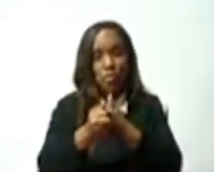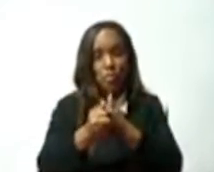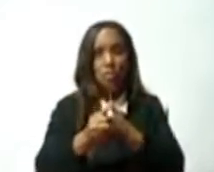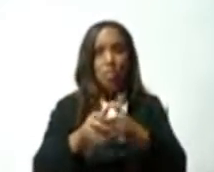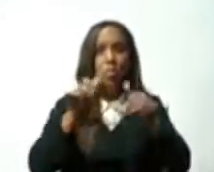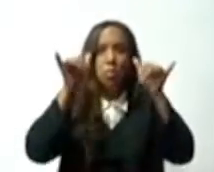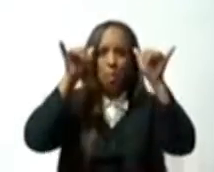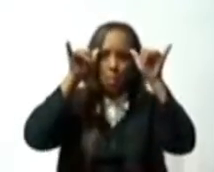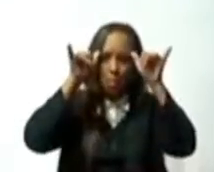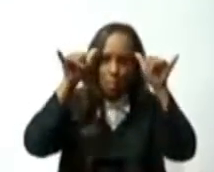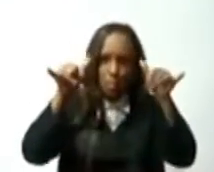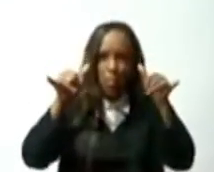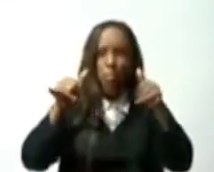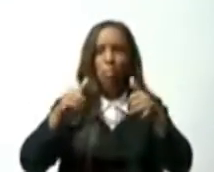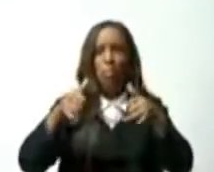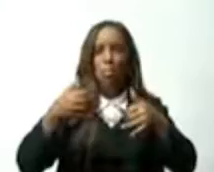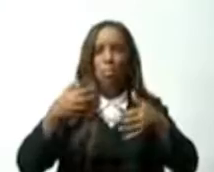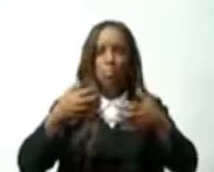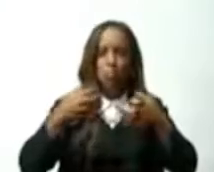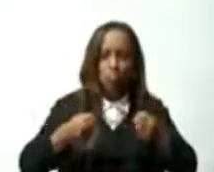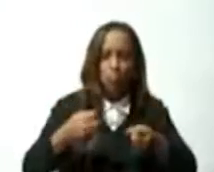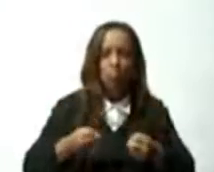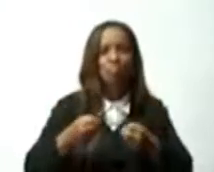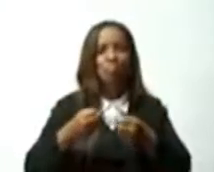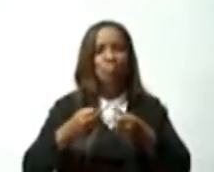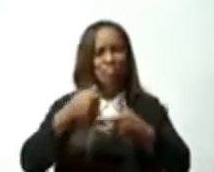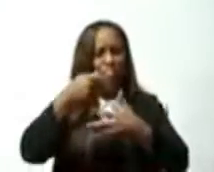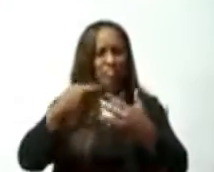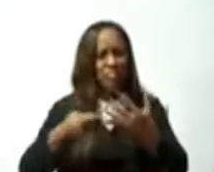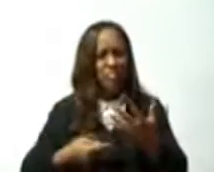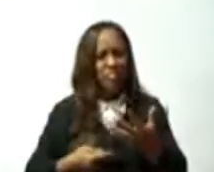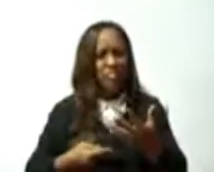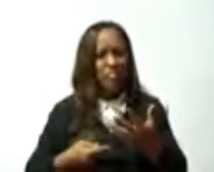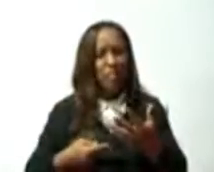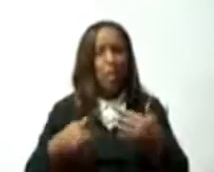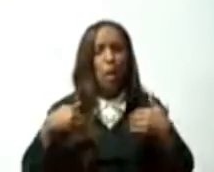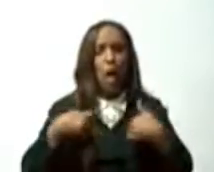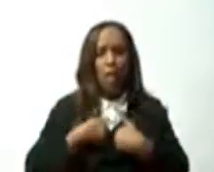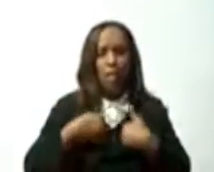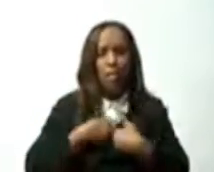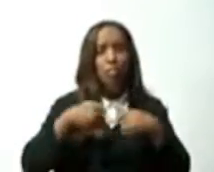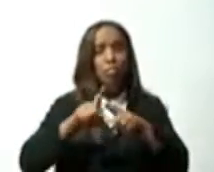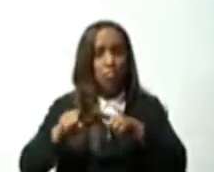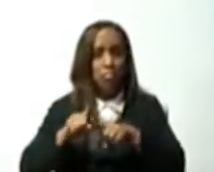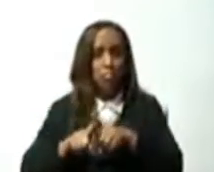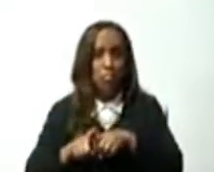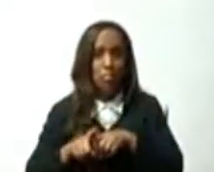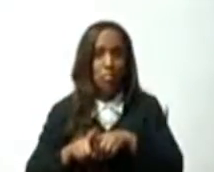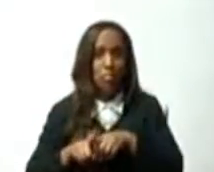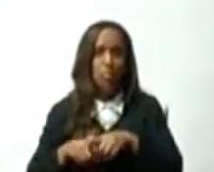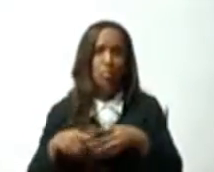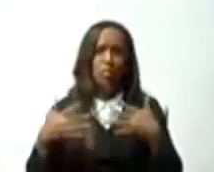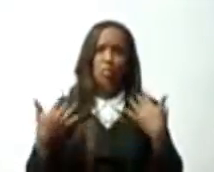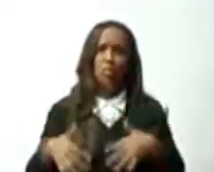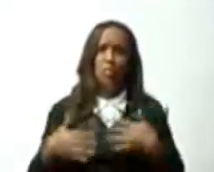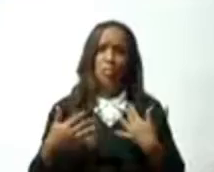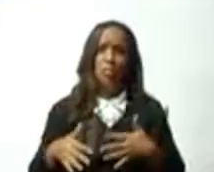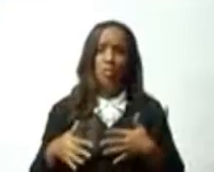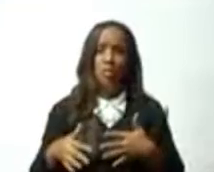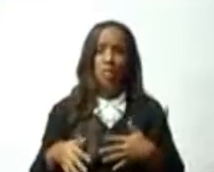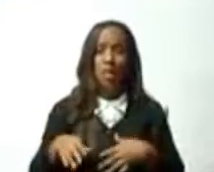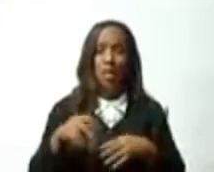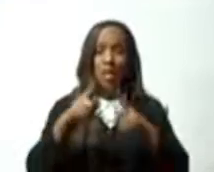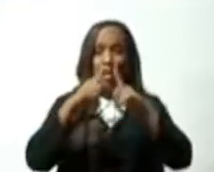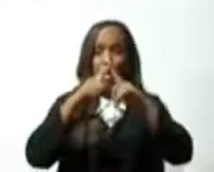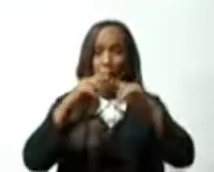ganaderos que hace la feria más importante, la feria ganadera que se realiza en el país. O sea, nosotros no somos solo una